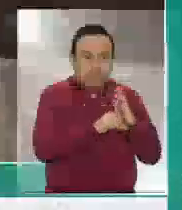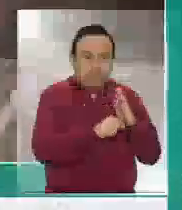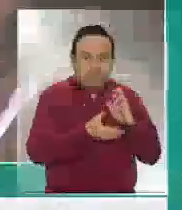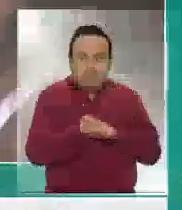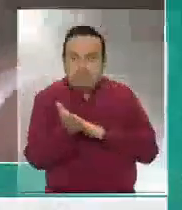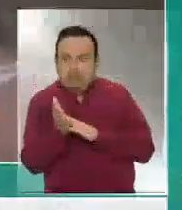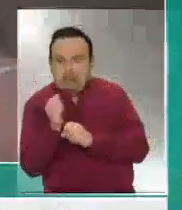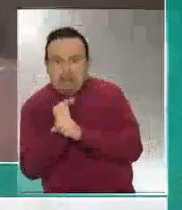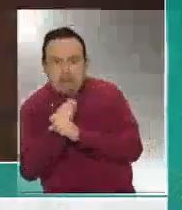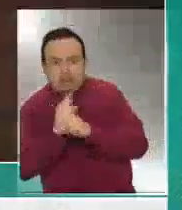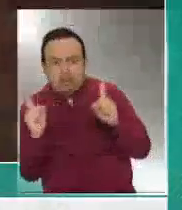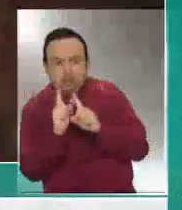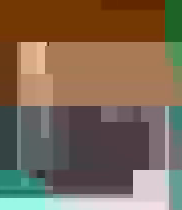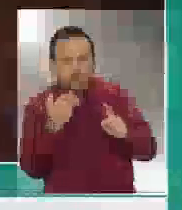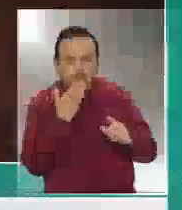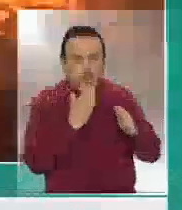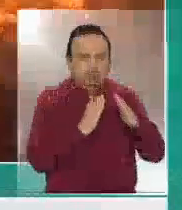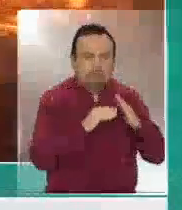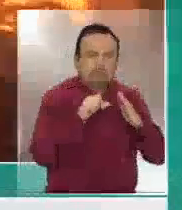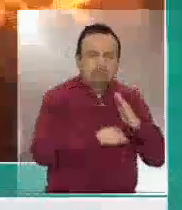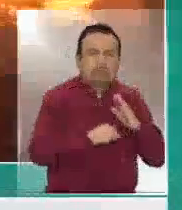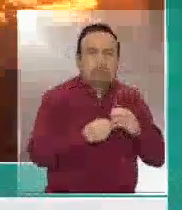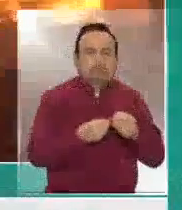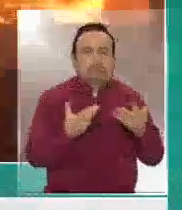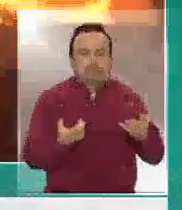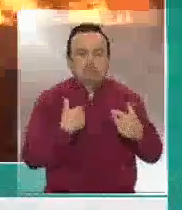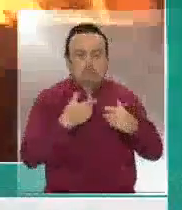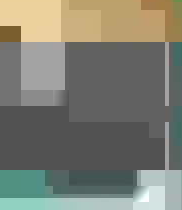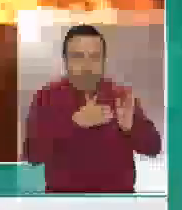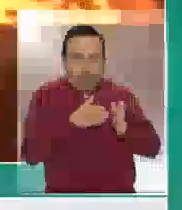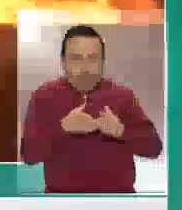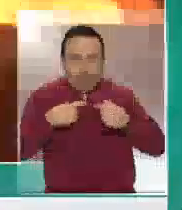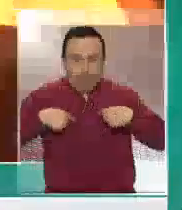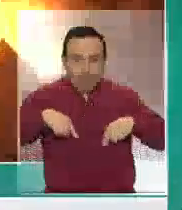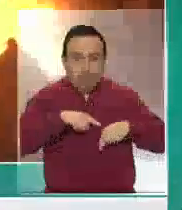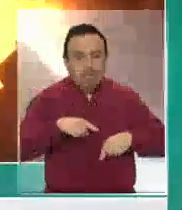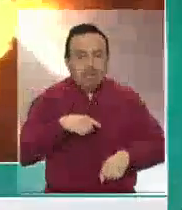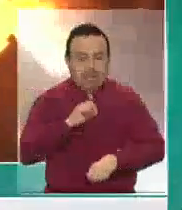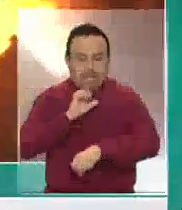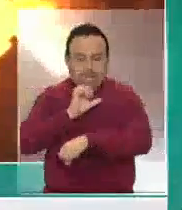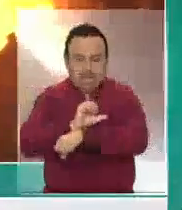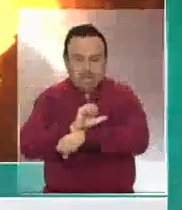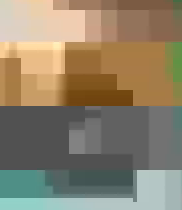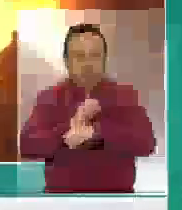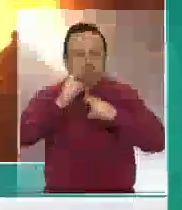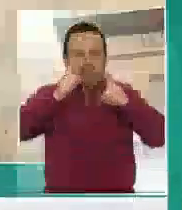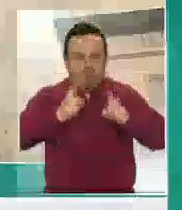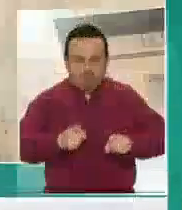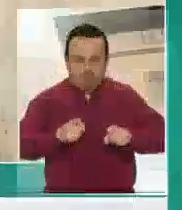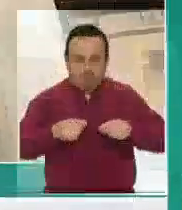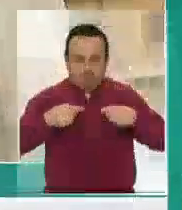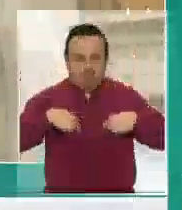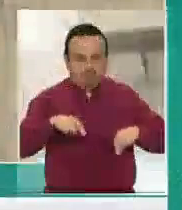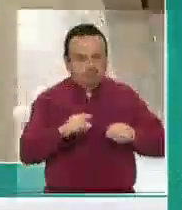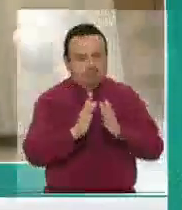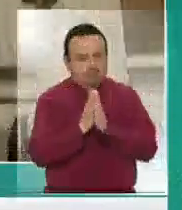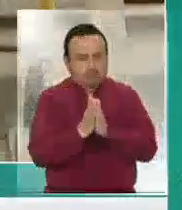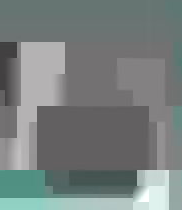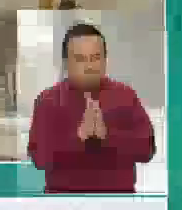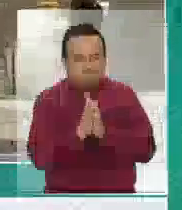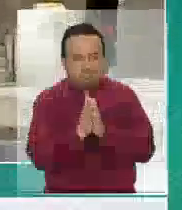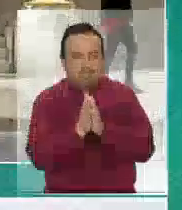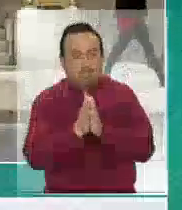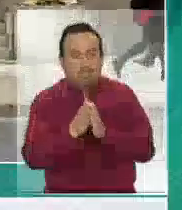pueden terminar con un colapso mucho mayor. Nosotros ordenadamente, desde el Estado, tenemos que hacer